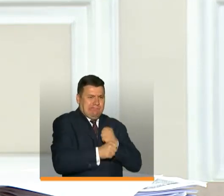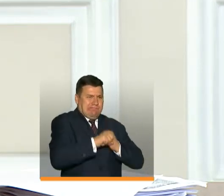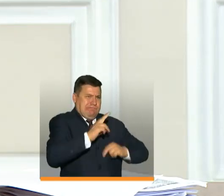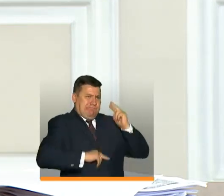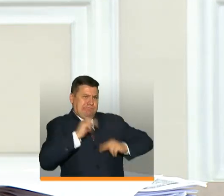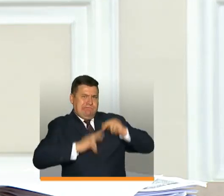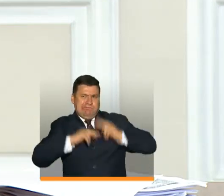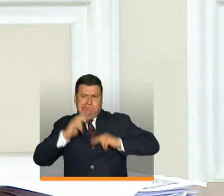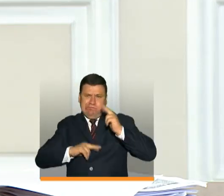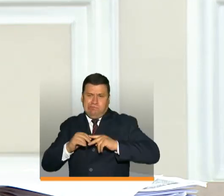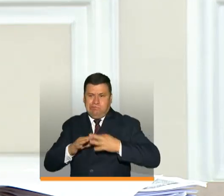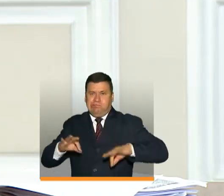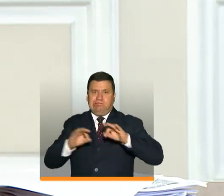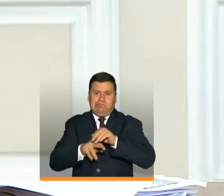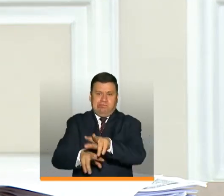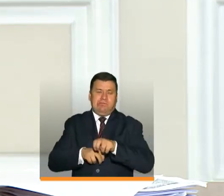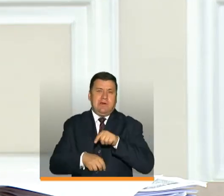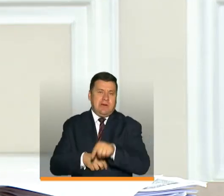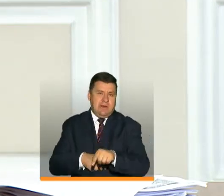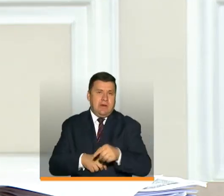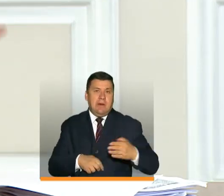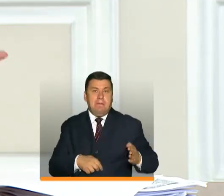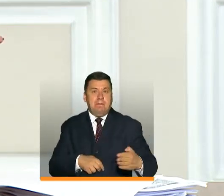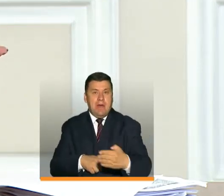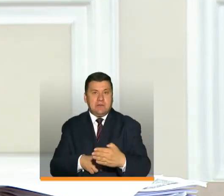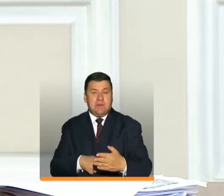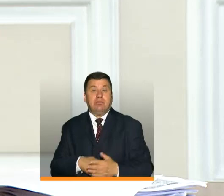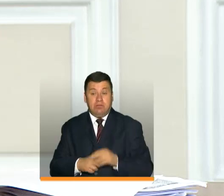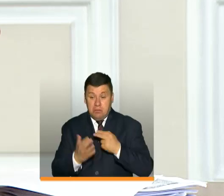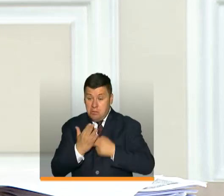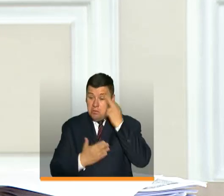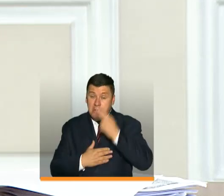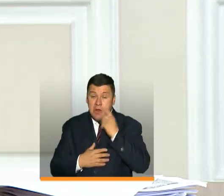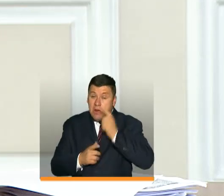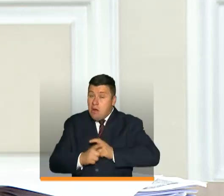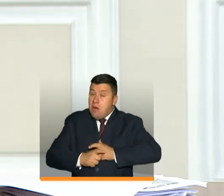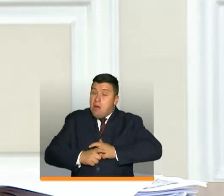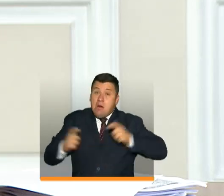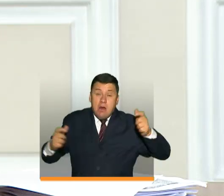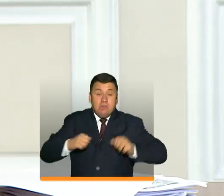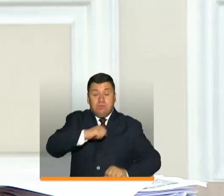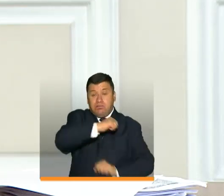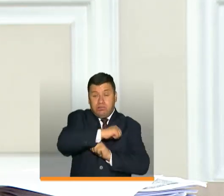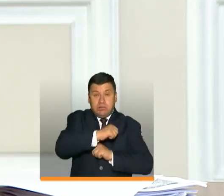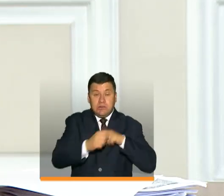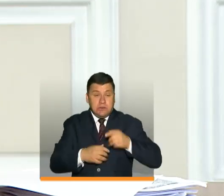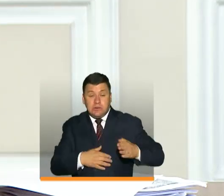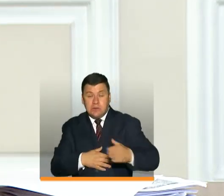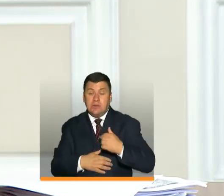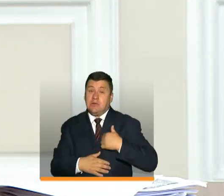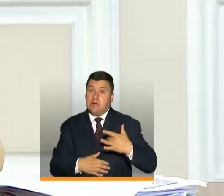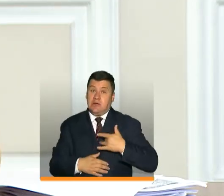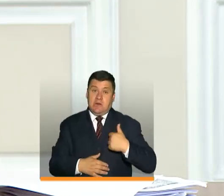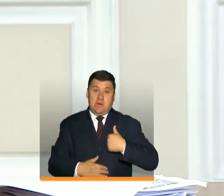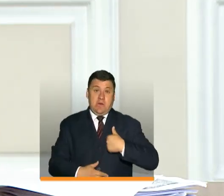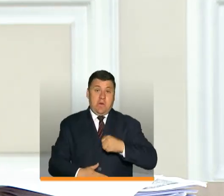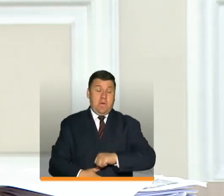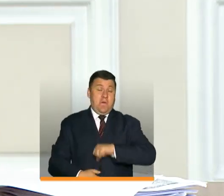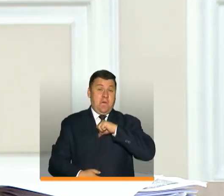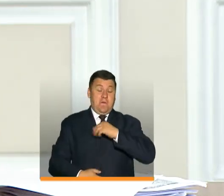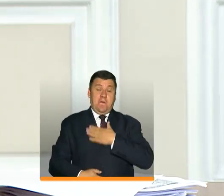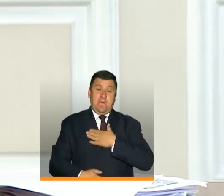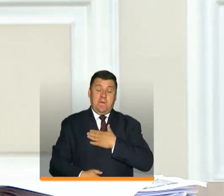nos permite activar industrias como la de la pesca. Uno de los proyectos grandes de infraestructura, del cual me siento muy orgullosa